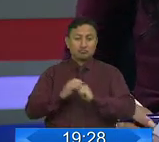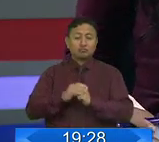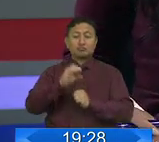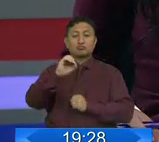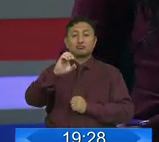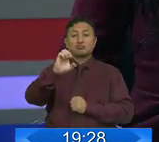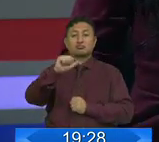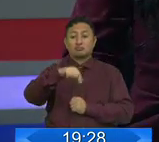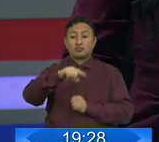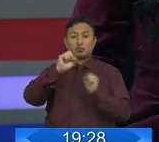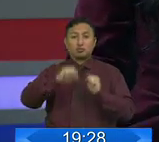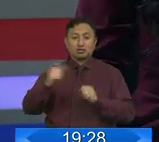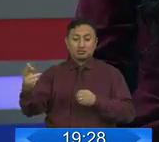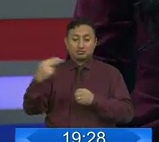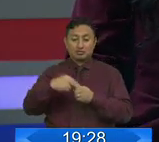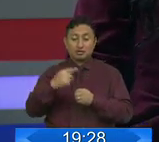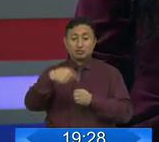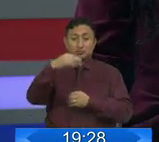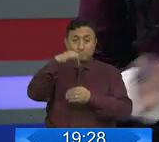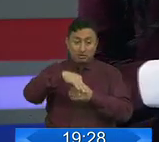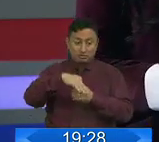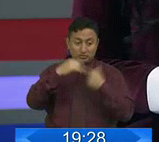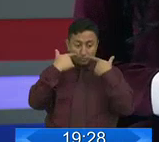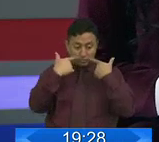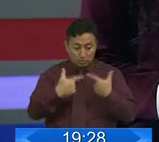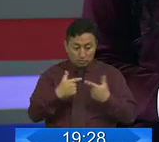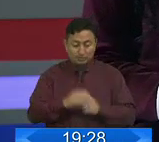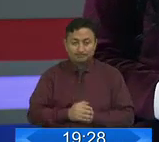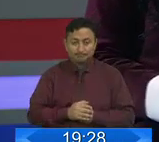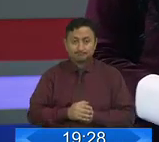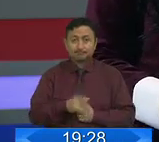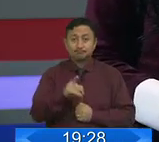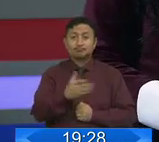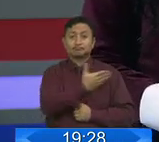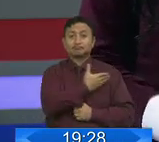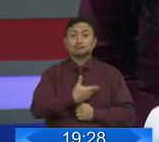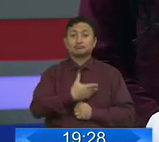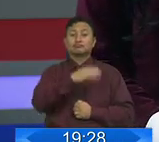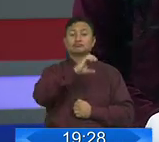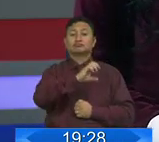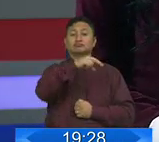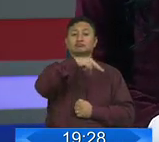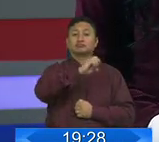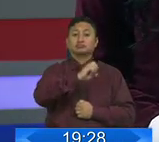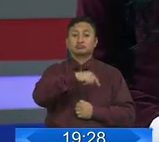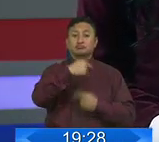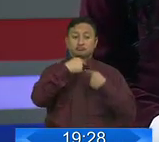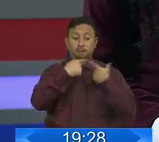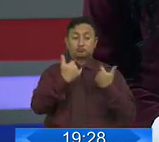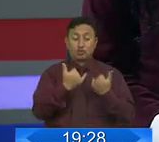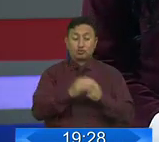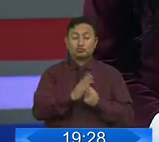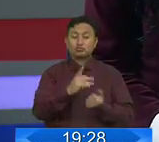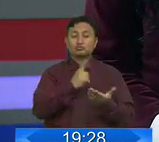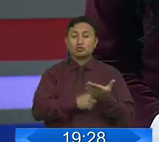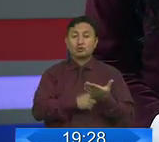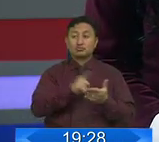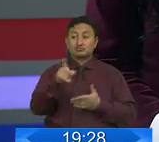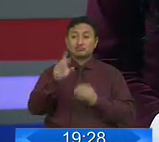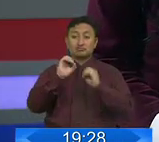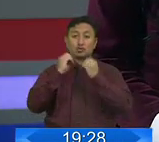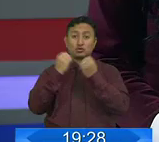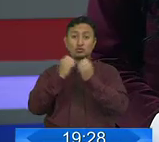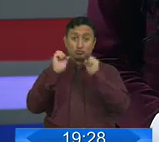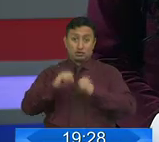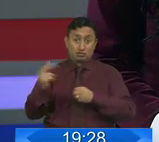participe como observador en los próximos comicios, mientras que la presidenta del CNE anunció que se está analizando si dicho organismo participa.